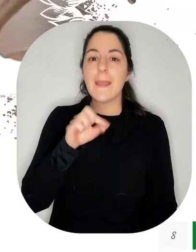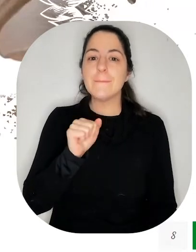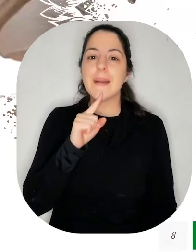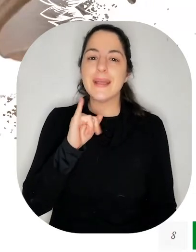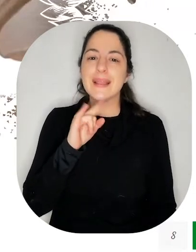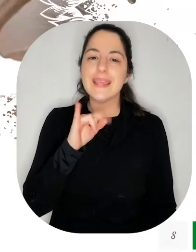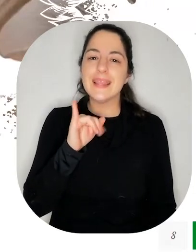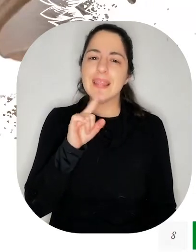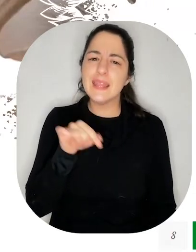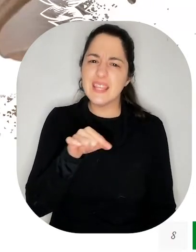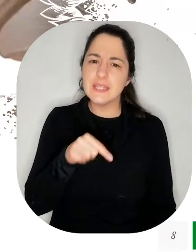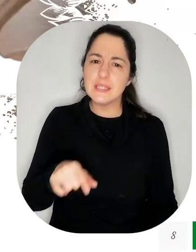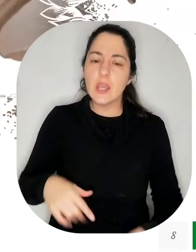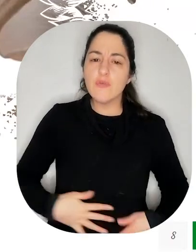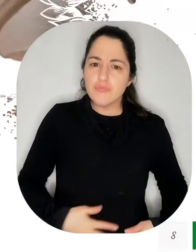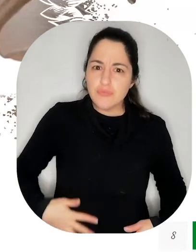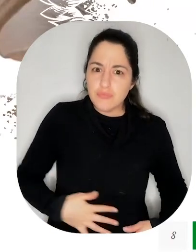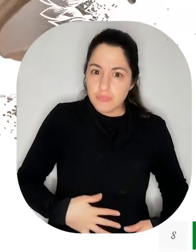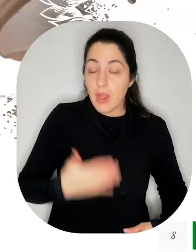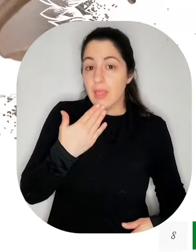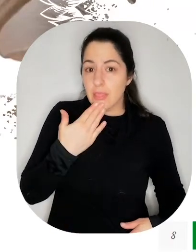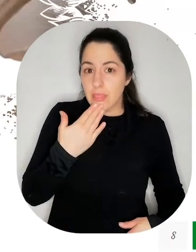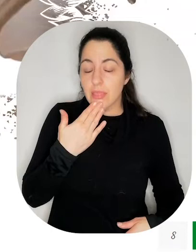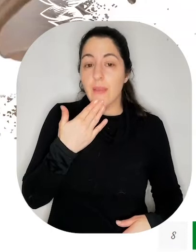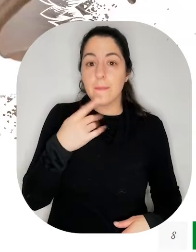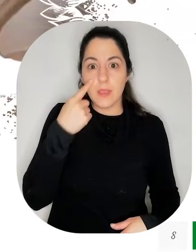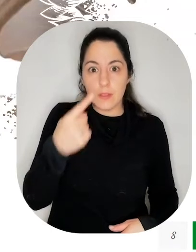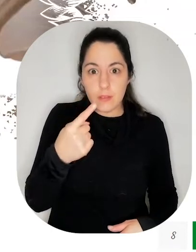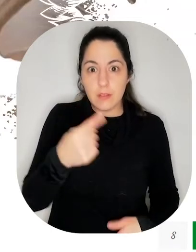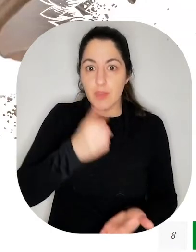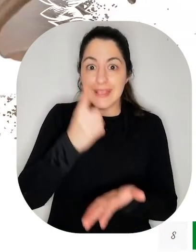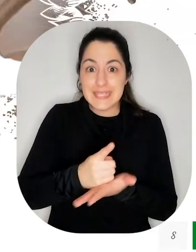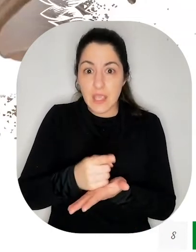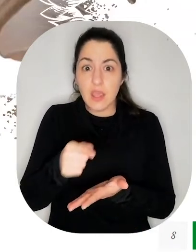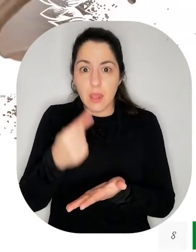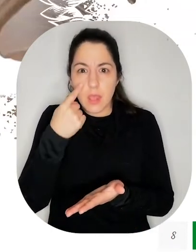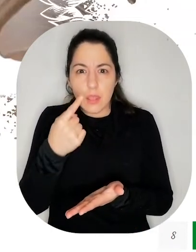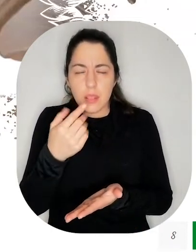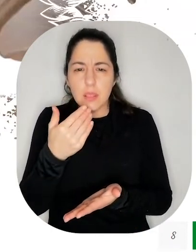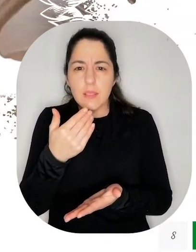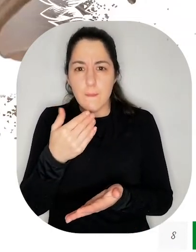virus de hepatitis C. El VIH también se ha utilizado